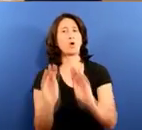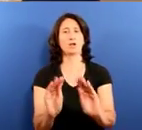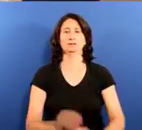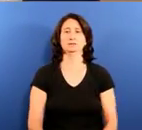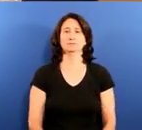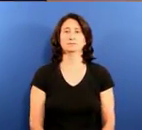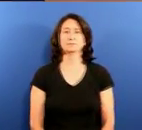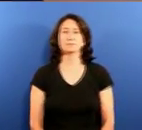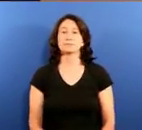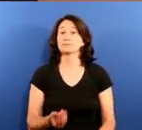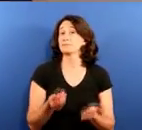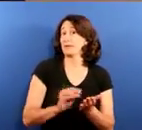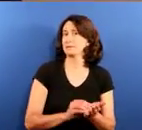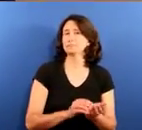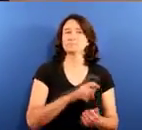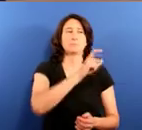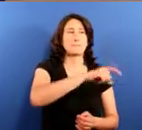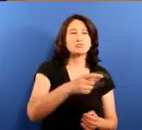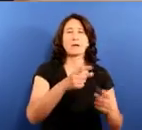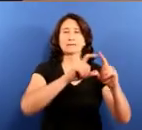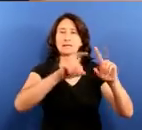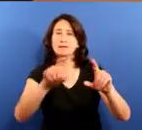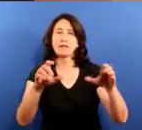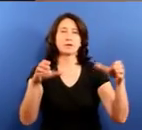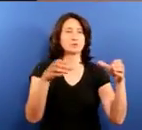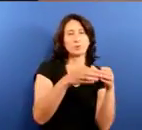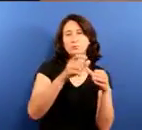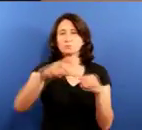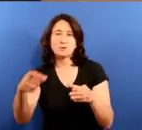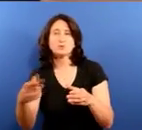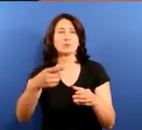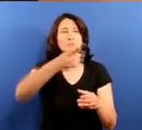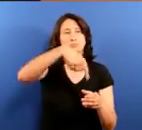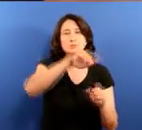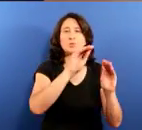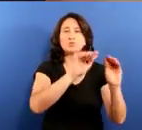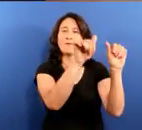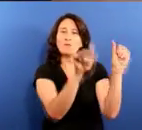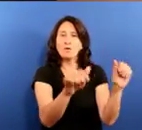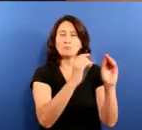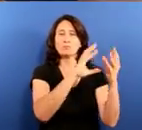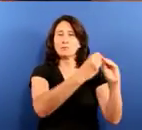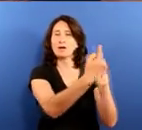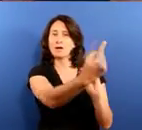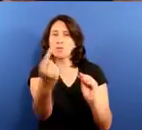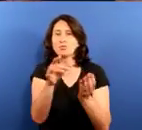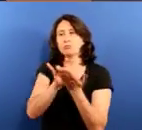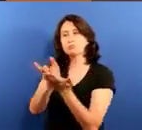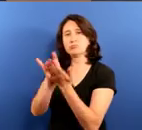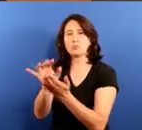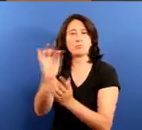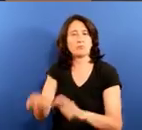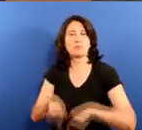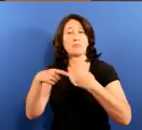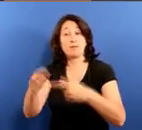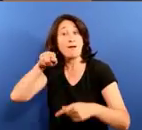que, además de contribuir a la promoción de Vizcaya y de sus valores, lo realmente importante de estas entidades, personas y